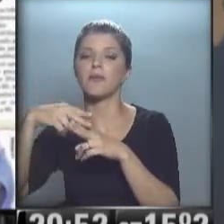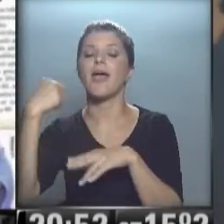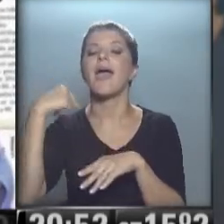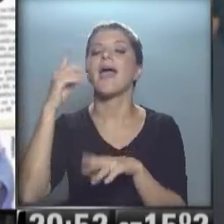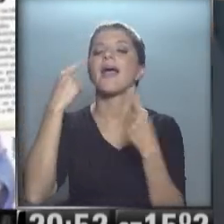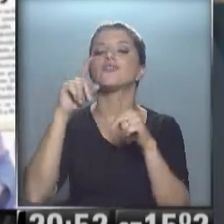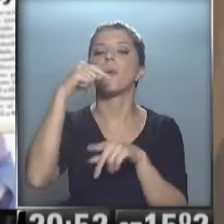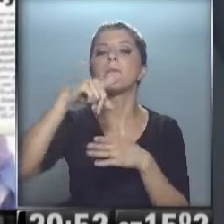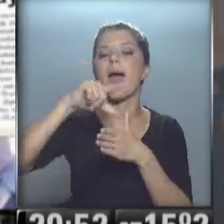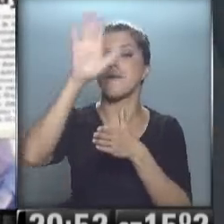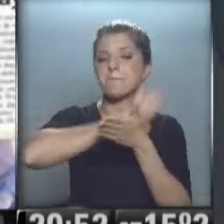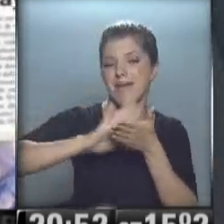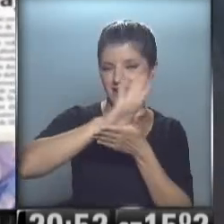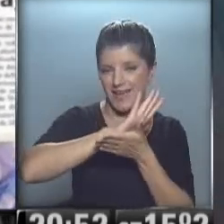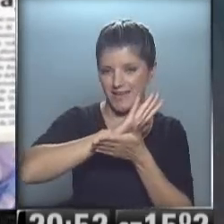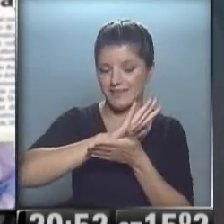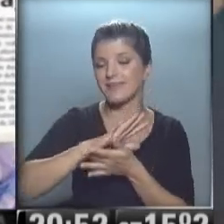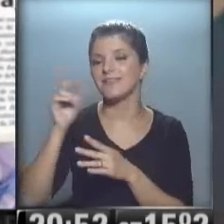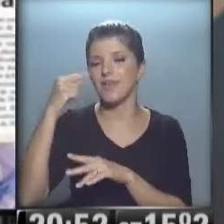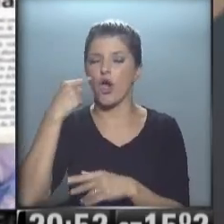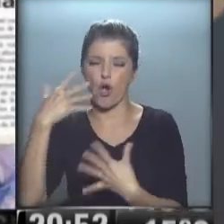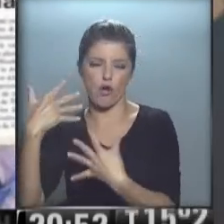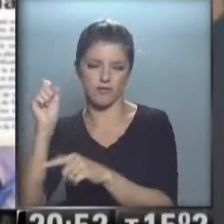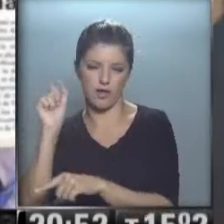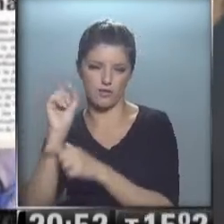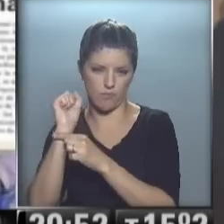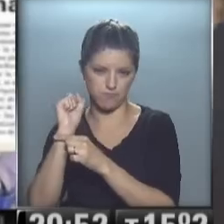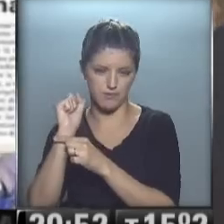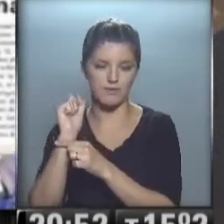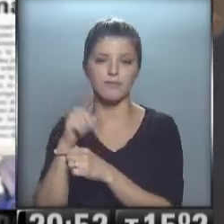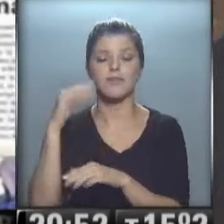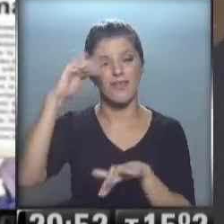América, una de las canciones más conocidas de Daniel Viglietti